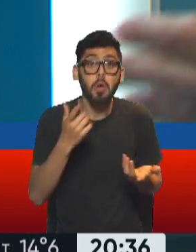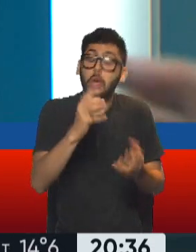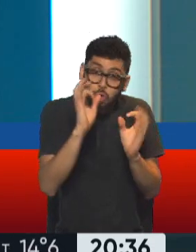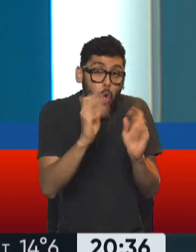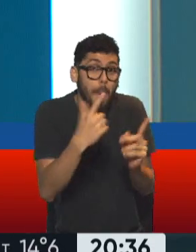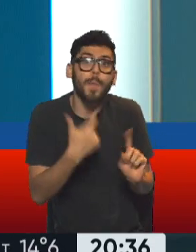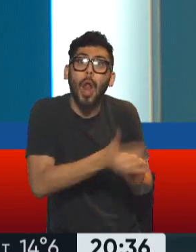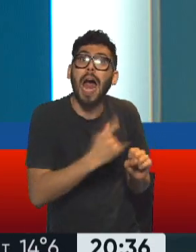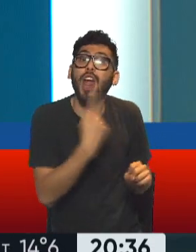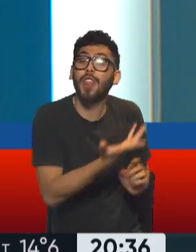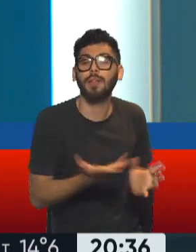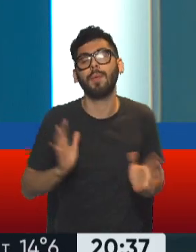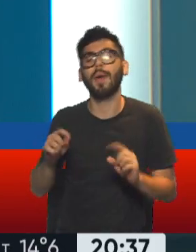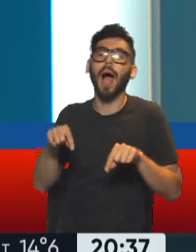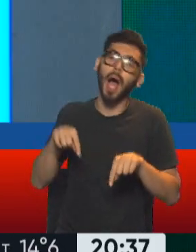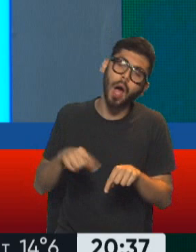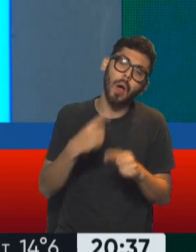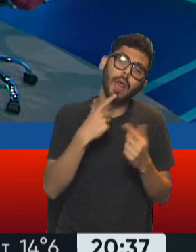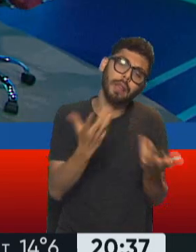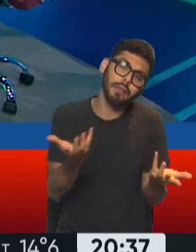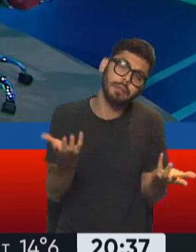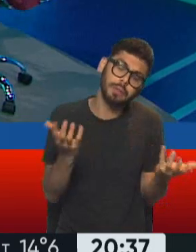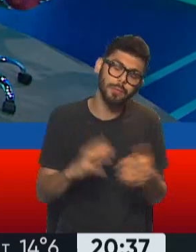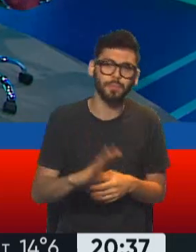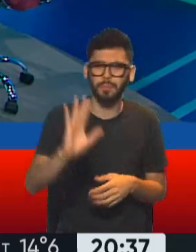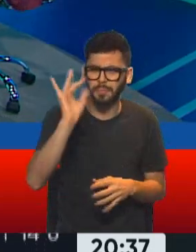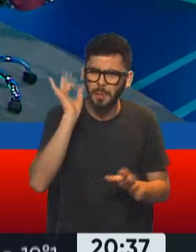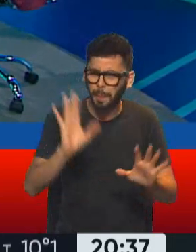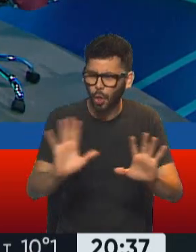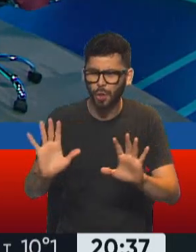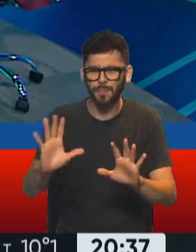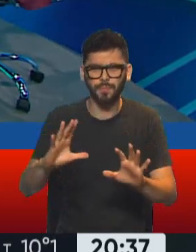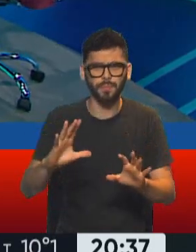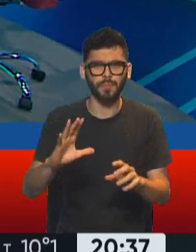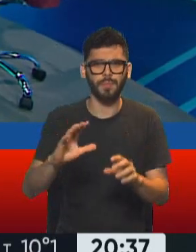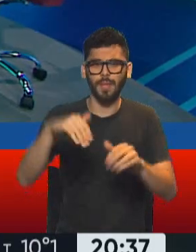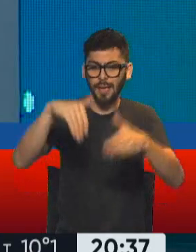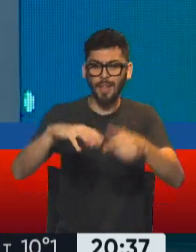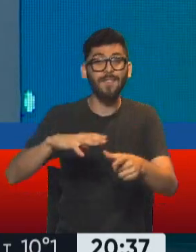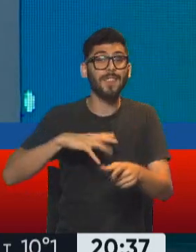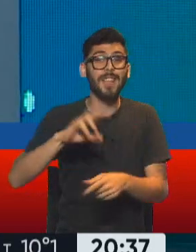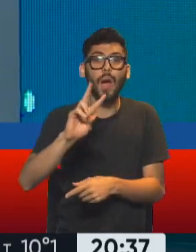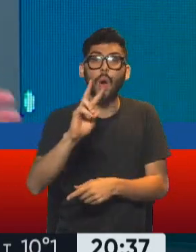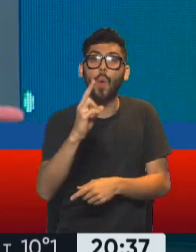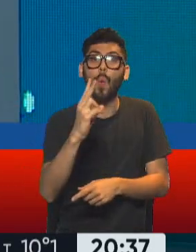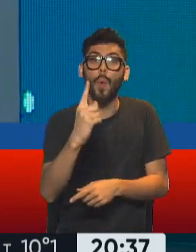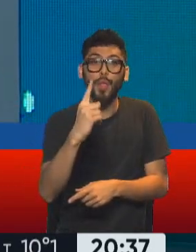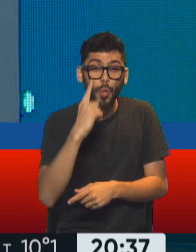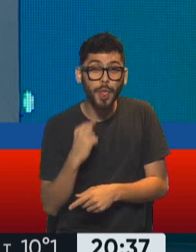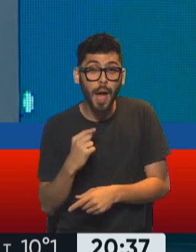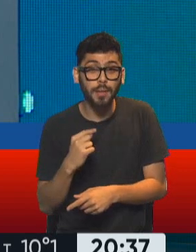un minuto perdón perdón muchachos y nos faltan 22 días para las elecciones es